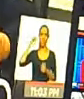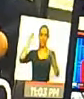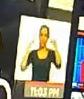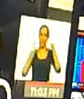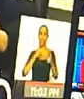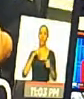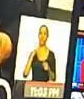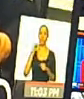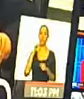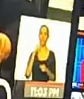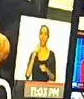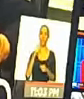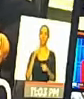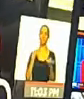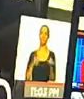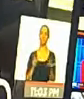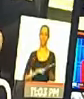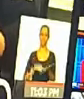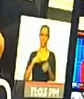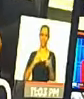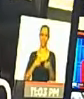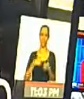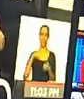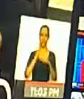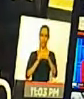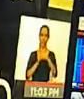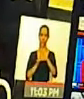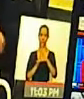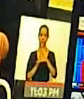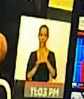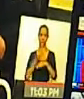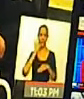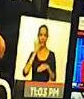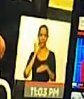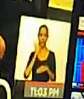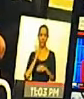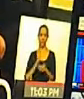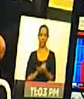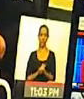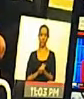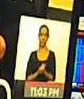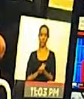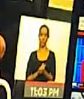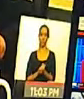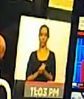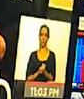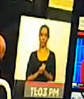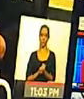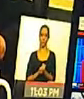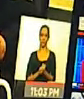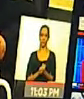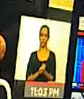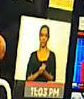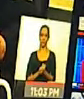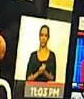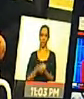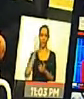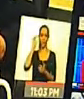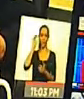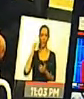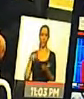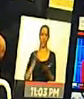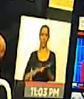ZK, y ya regresamos con más. Papá. Vamos al cortecito, nos tomamos un cafecito, papá. Vamos al baño y